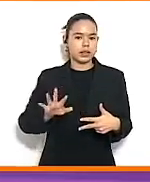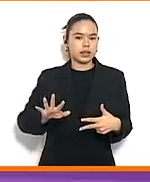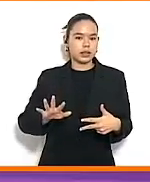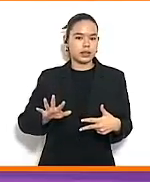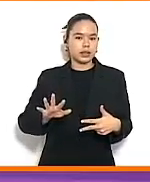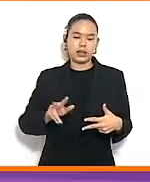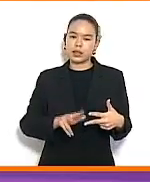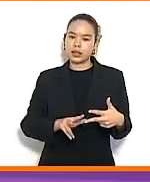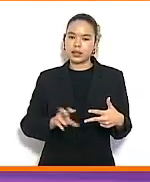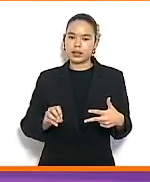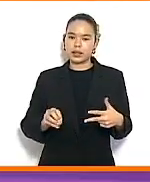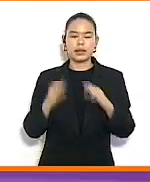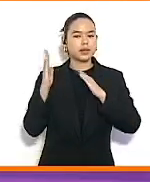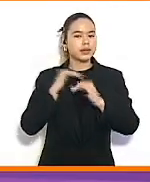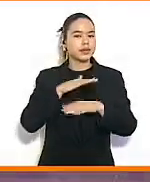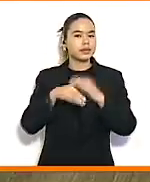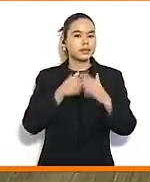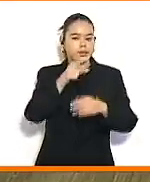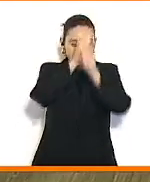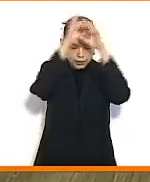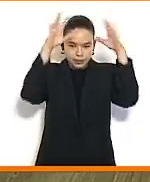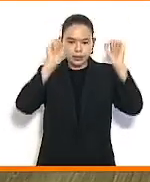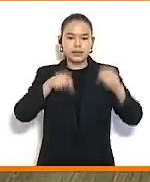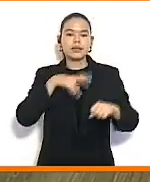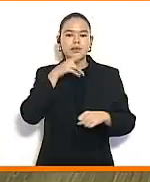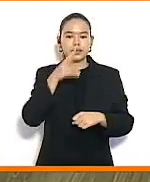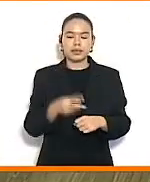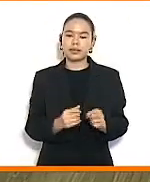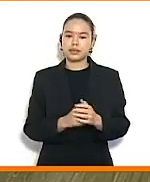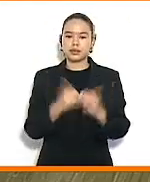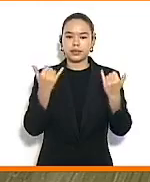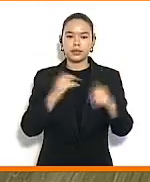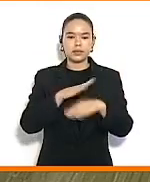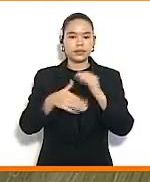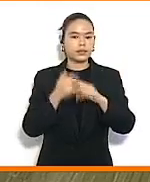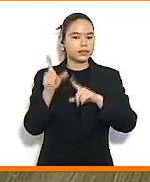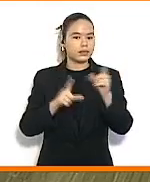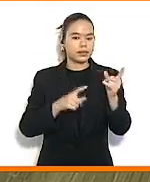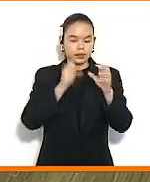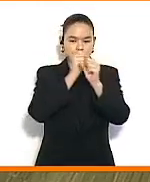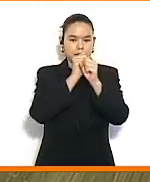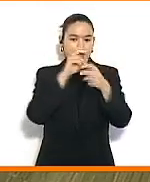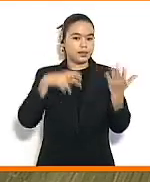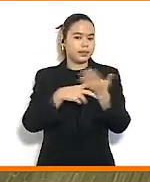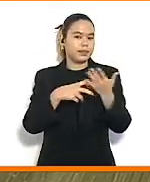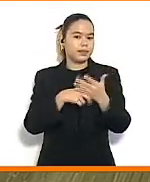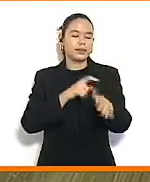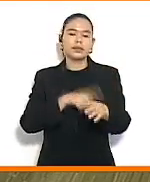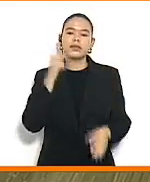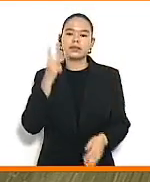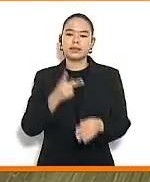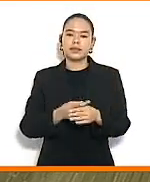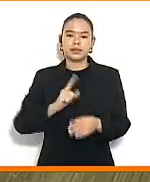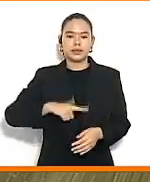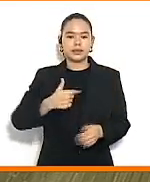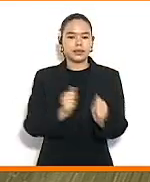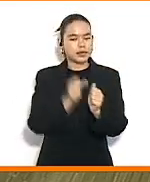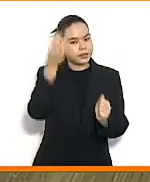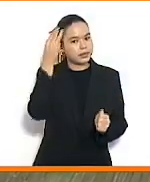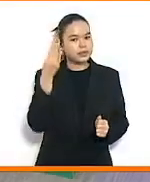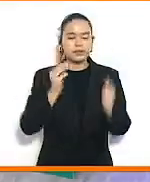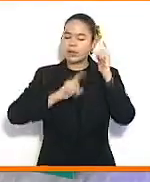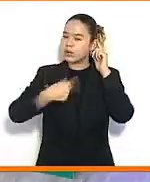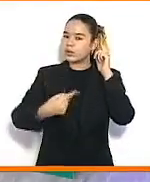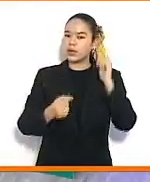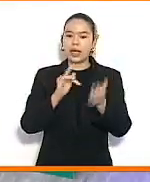y 30. Espero que cada uno de tus sueños se haga realidad y tengas tu boleto soñador en mano, porque vamos con Madeline en diaria.